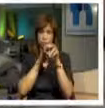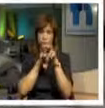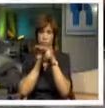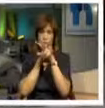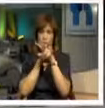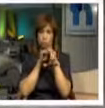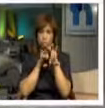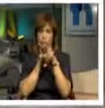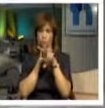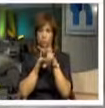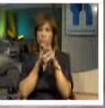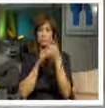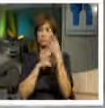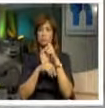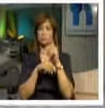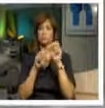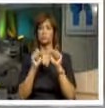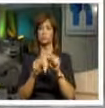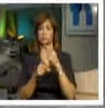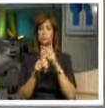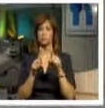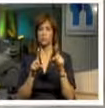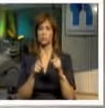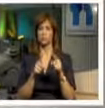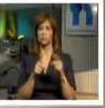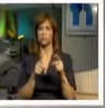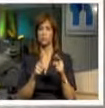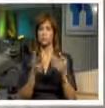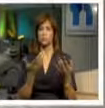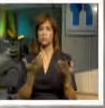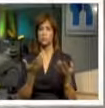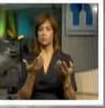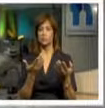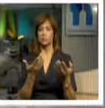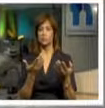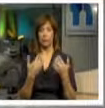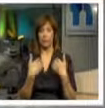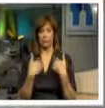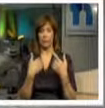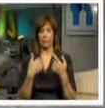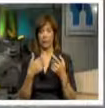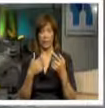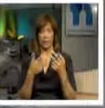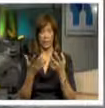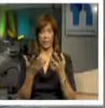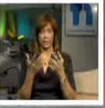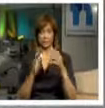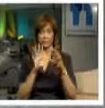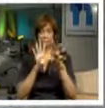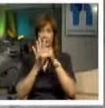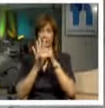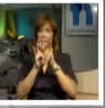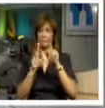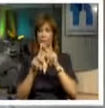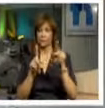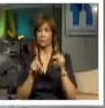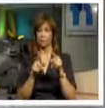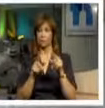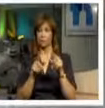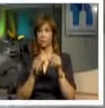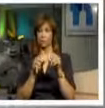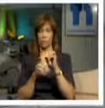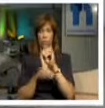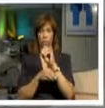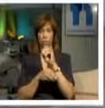hacia abajo y da una posibilidad de varios ángulos mira el maletín que recibe la señal inalámbrica usted ve que prenden los receptores